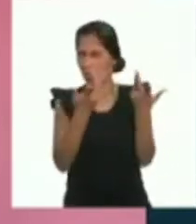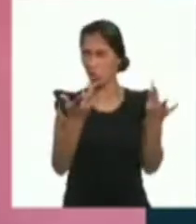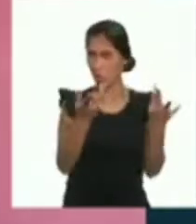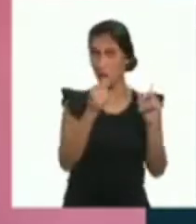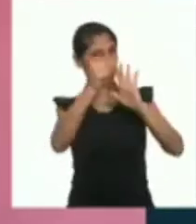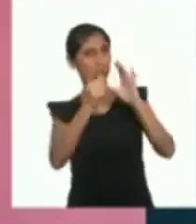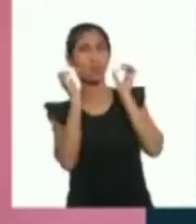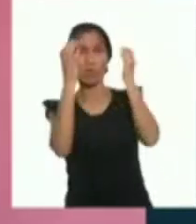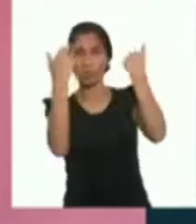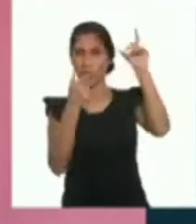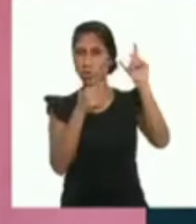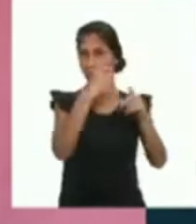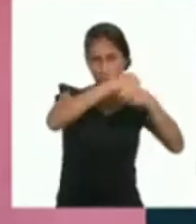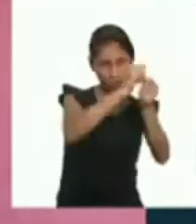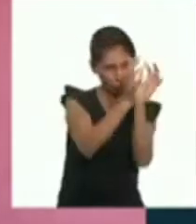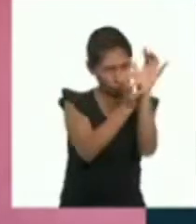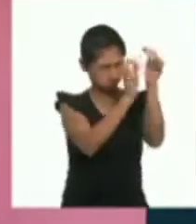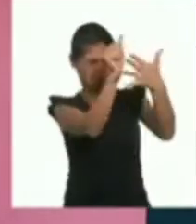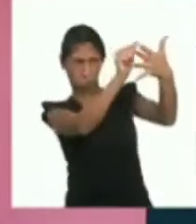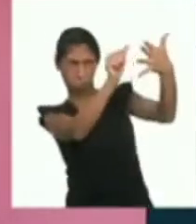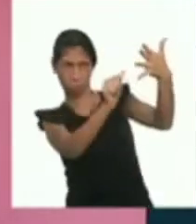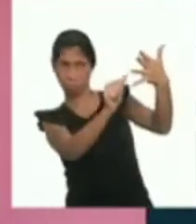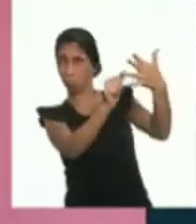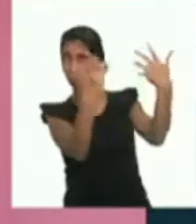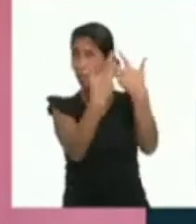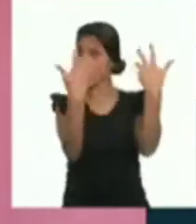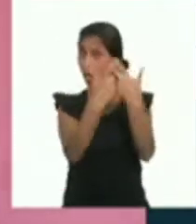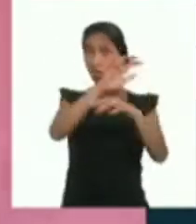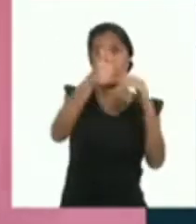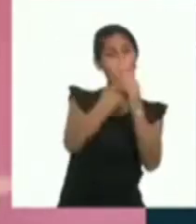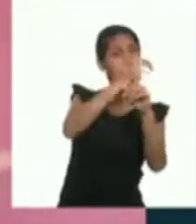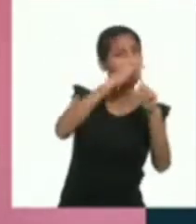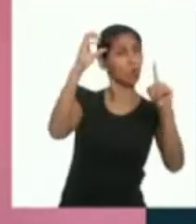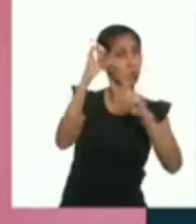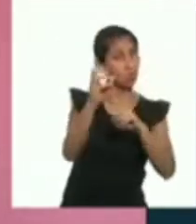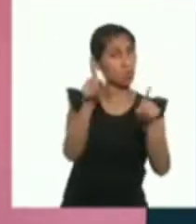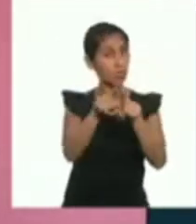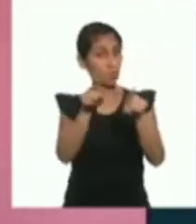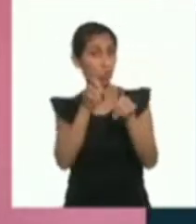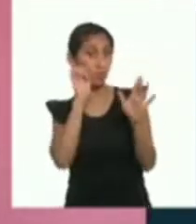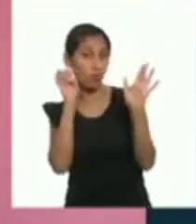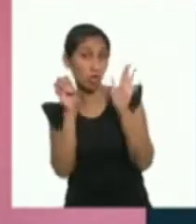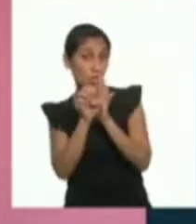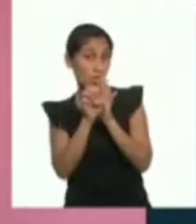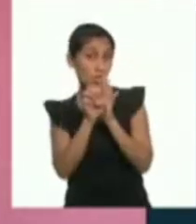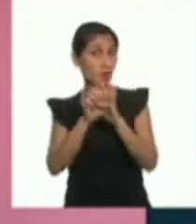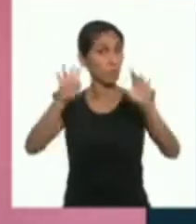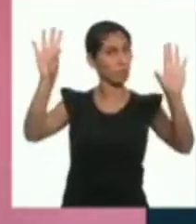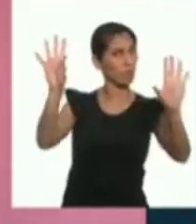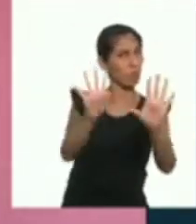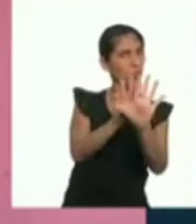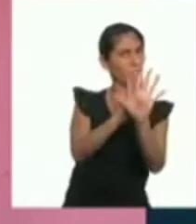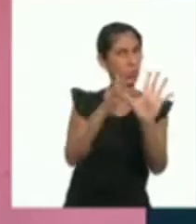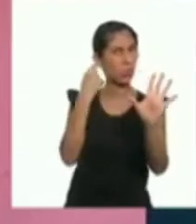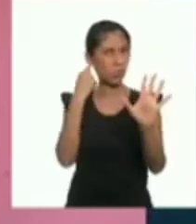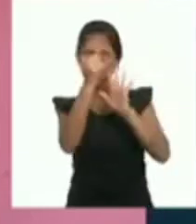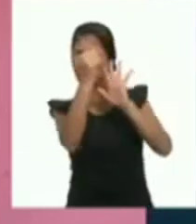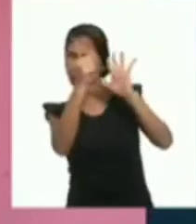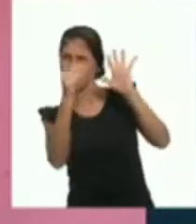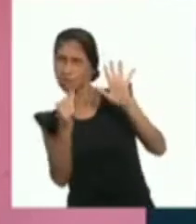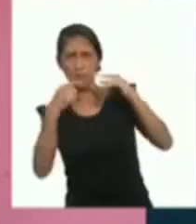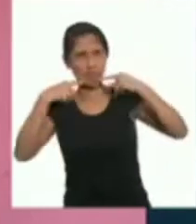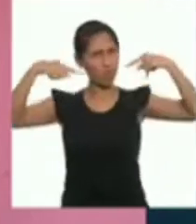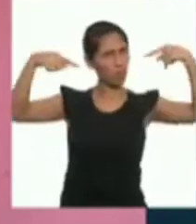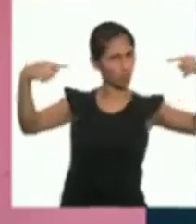intimistas. Es una artista completa que interviene en la vida cultural y social peruana. Por ejemplo, forma el Fondo Museográfico de Arte